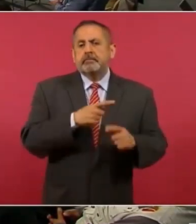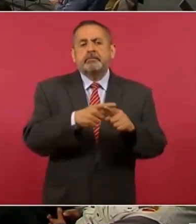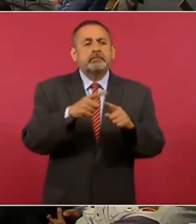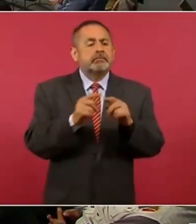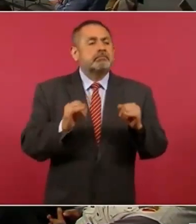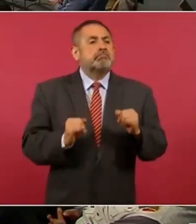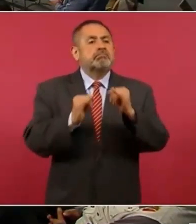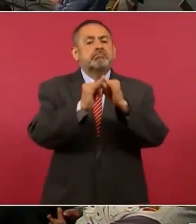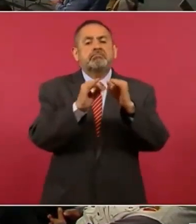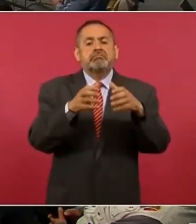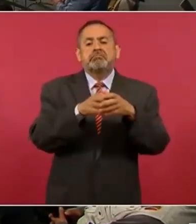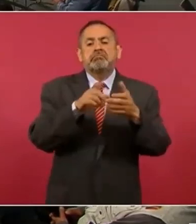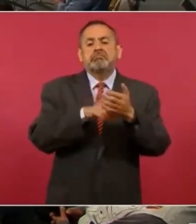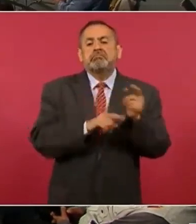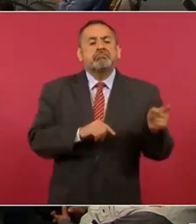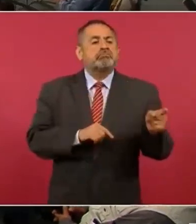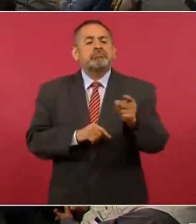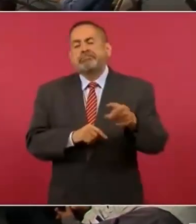instituciones